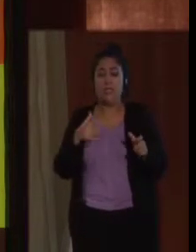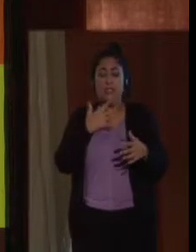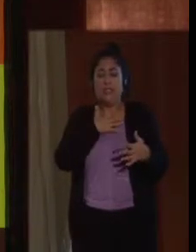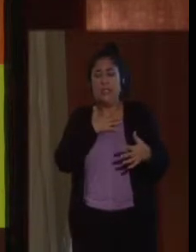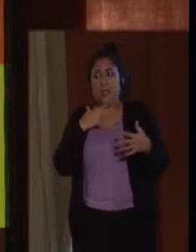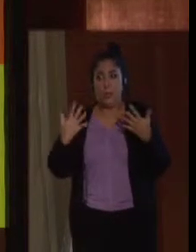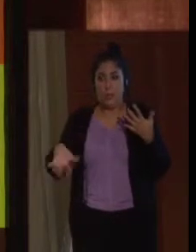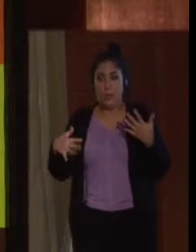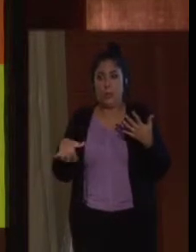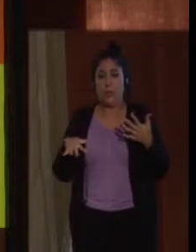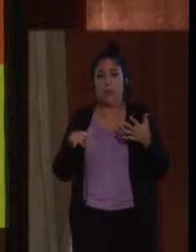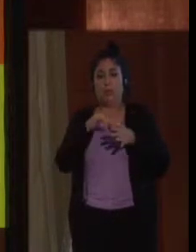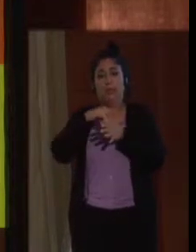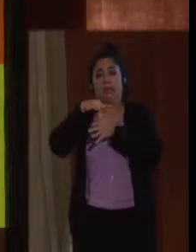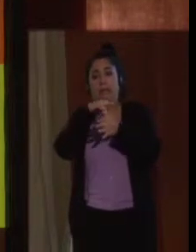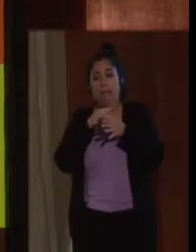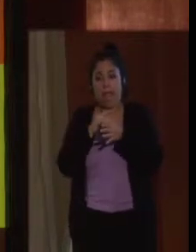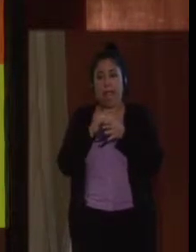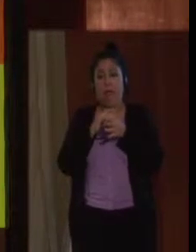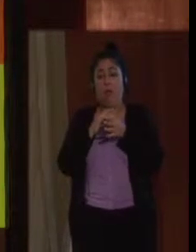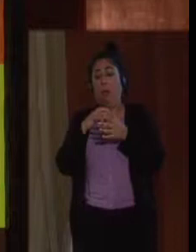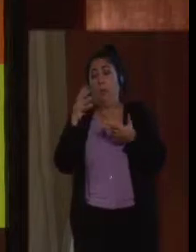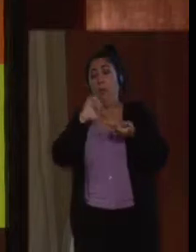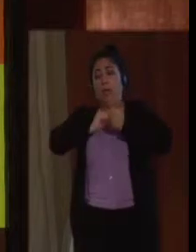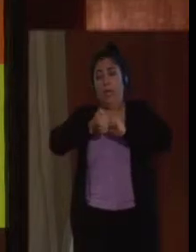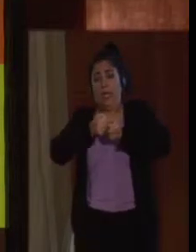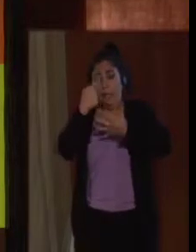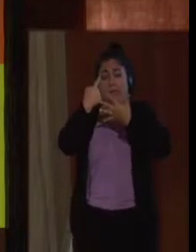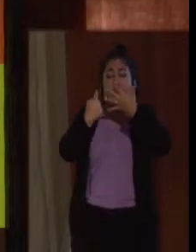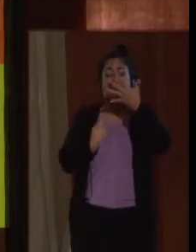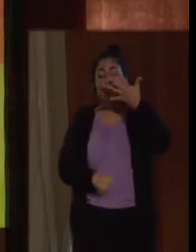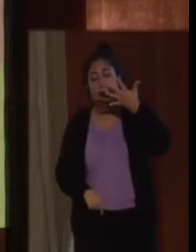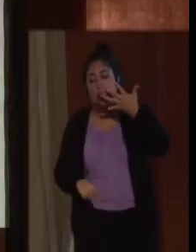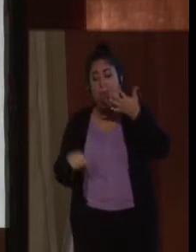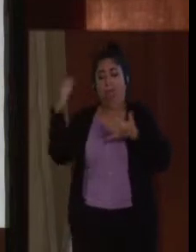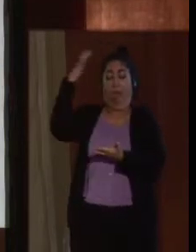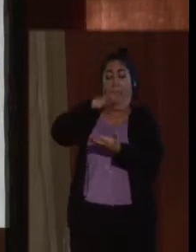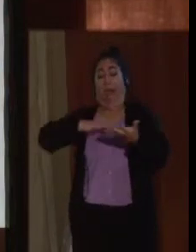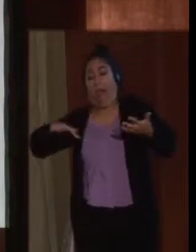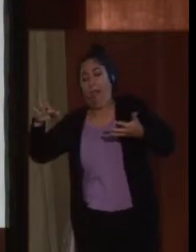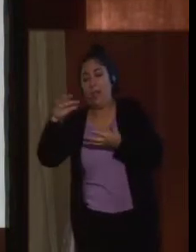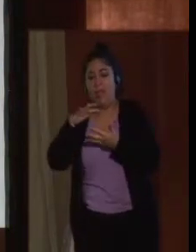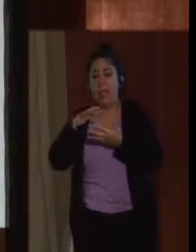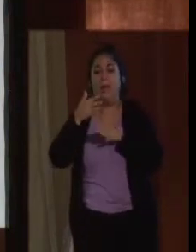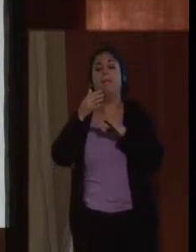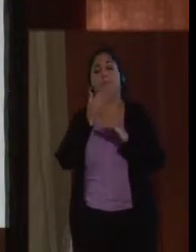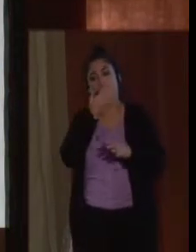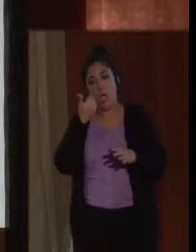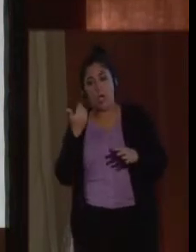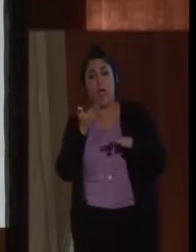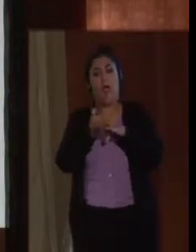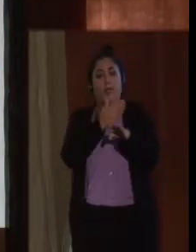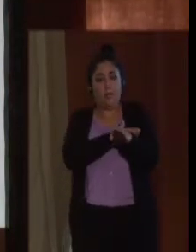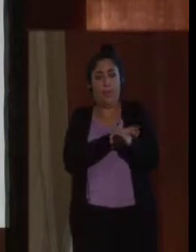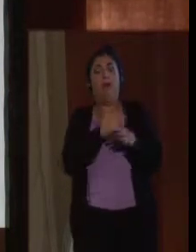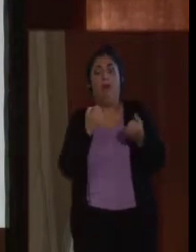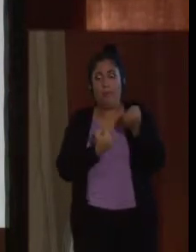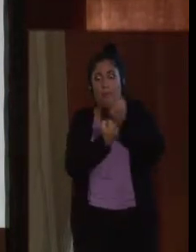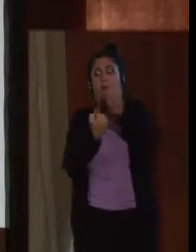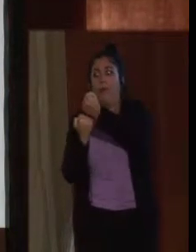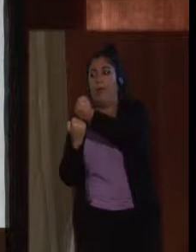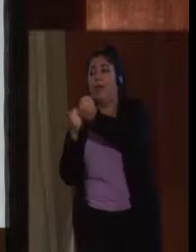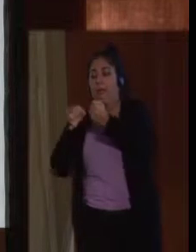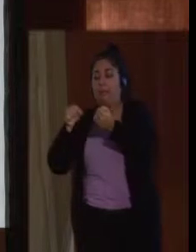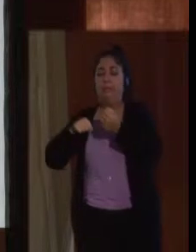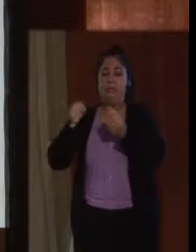Como parte 5, tenemos el tema de la gestión del riesgo en el contexto del cambio climático en los proyectos